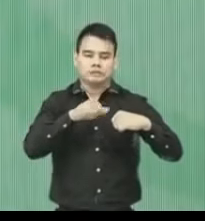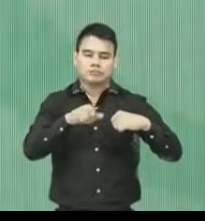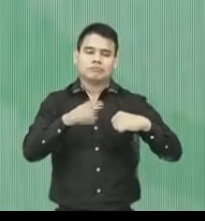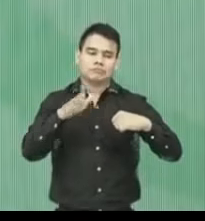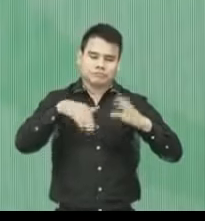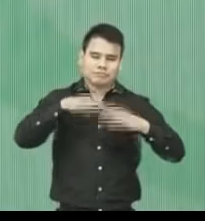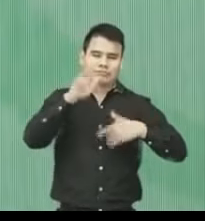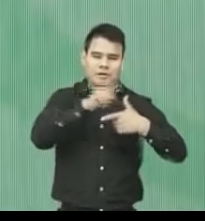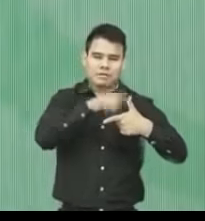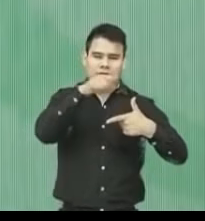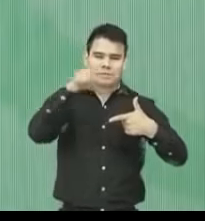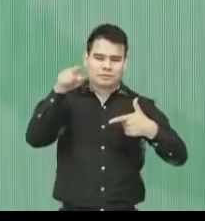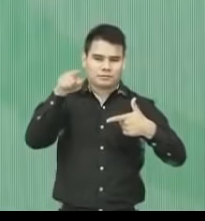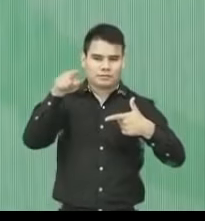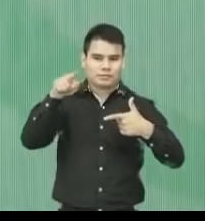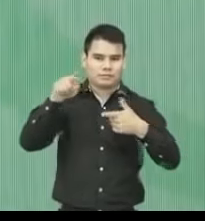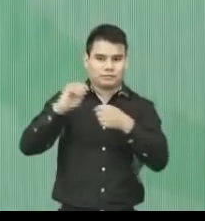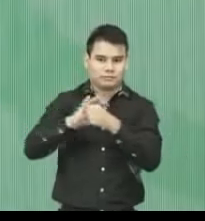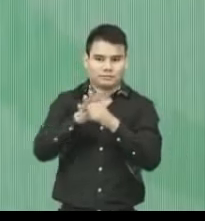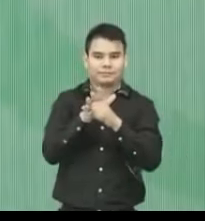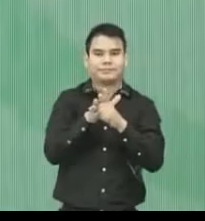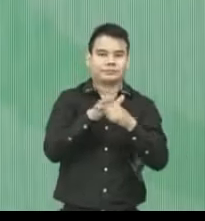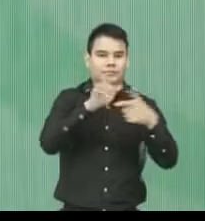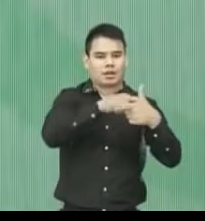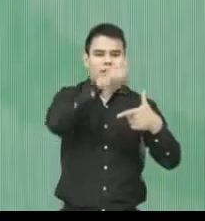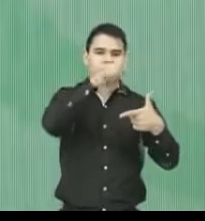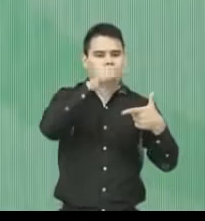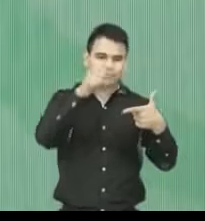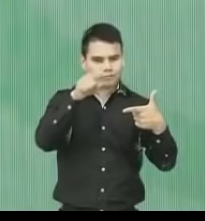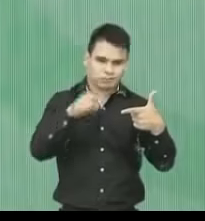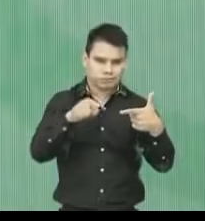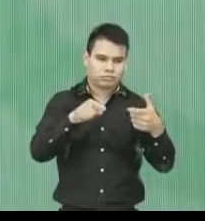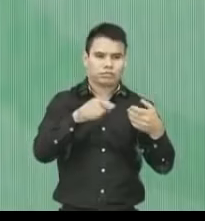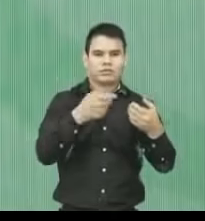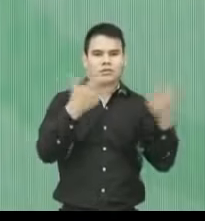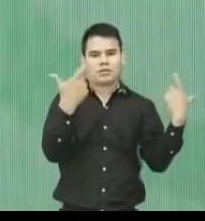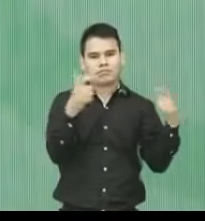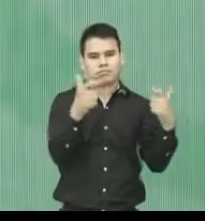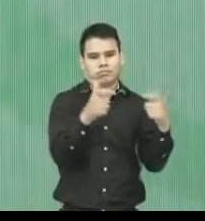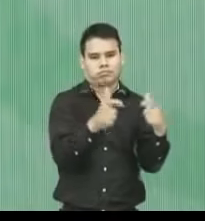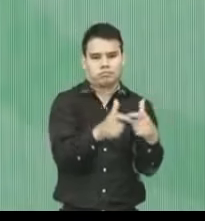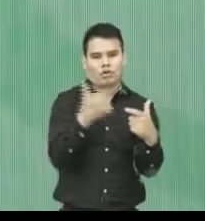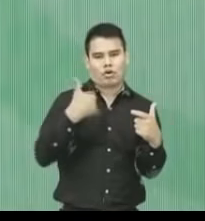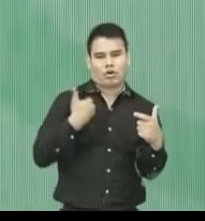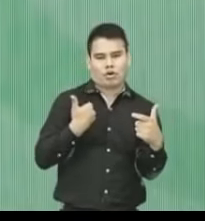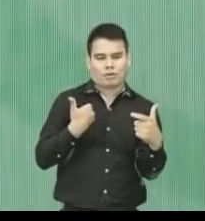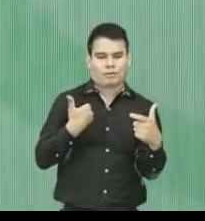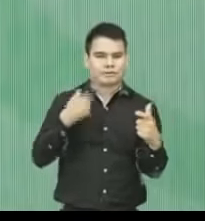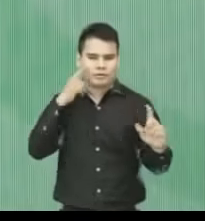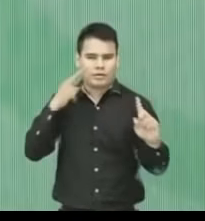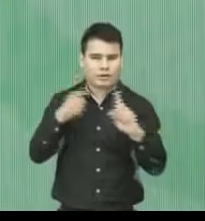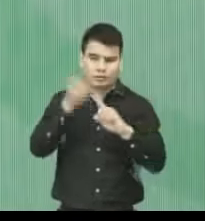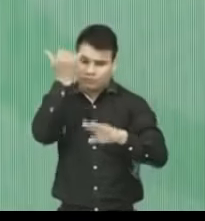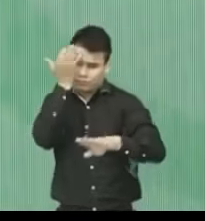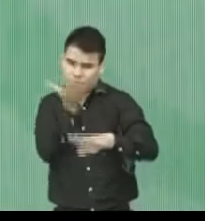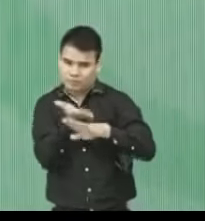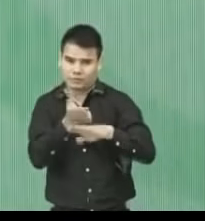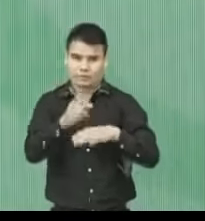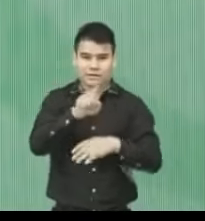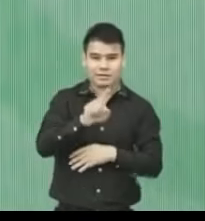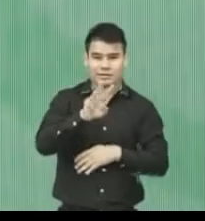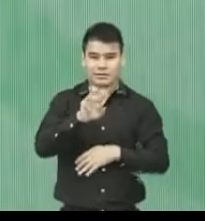mundo la propuesta que hacemos es que para la contratación de jóvenes entre 18 y 28 años